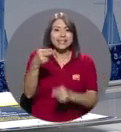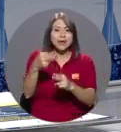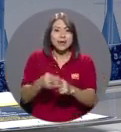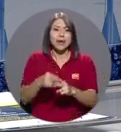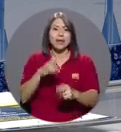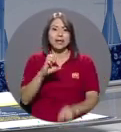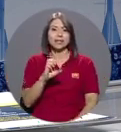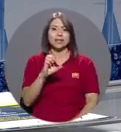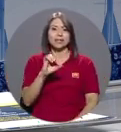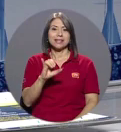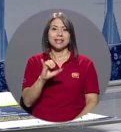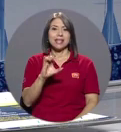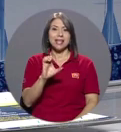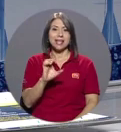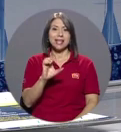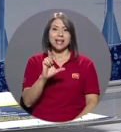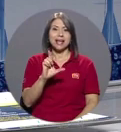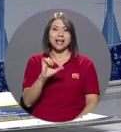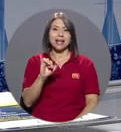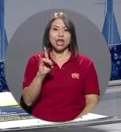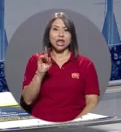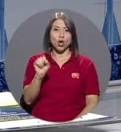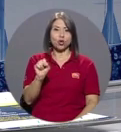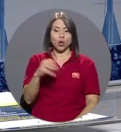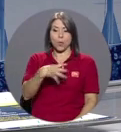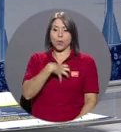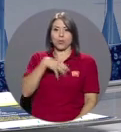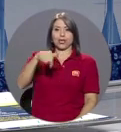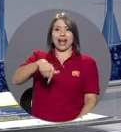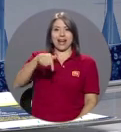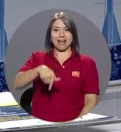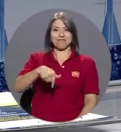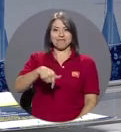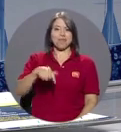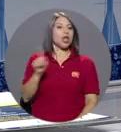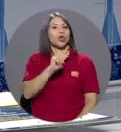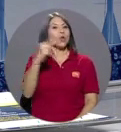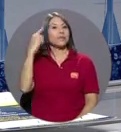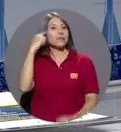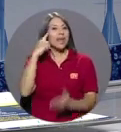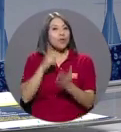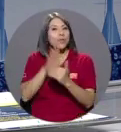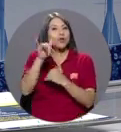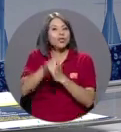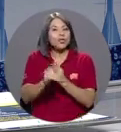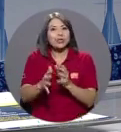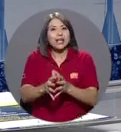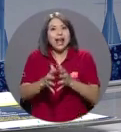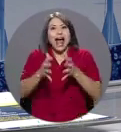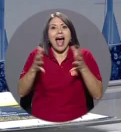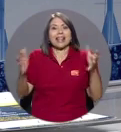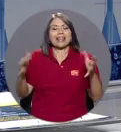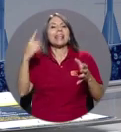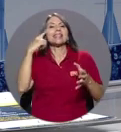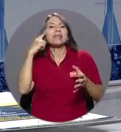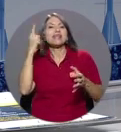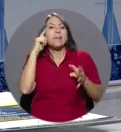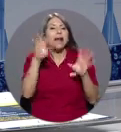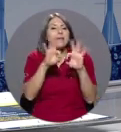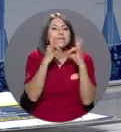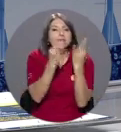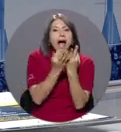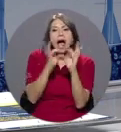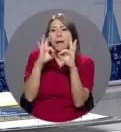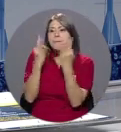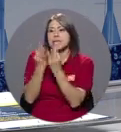cíclidos, que son nativos de acá. Entonces, no es pensado en proyectos muy grandes, es pensado en proyectos familiares,